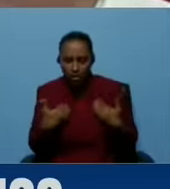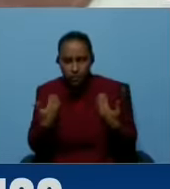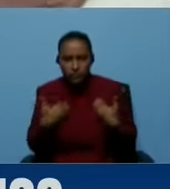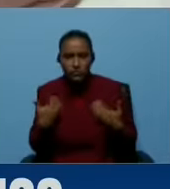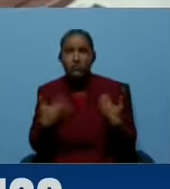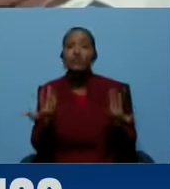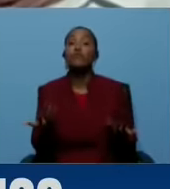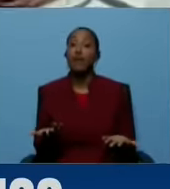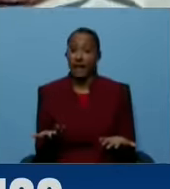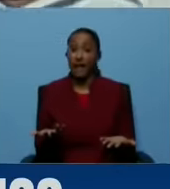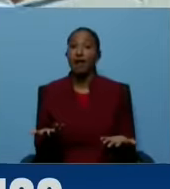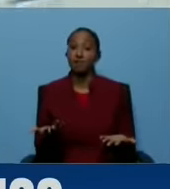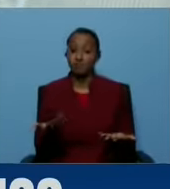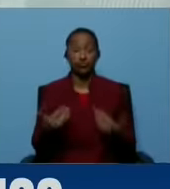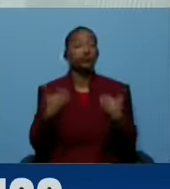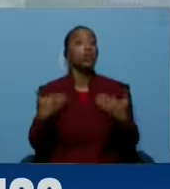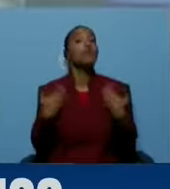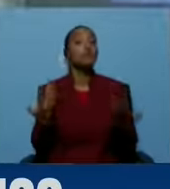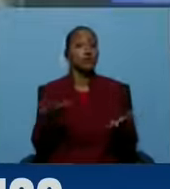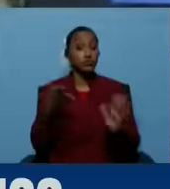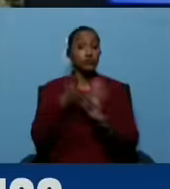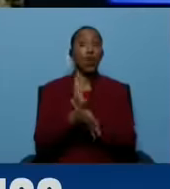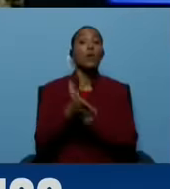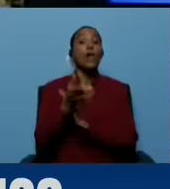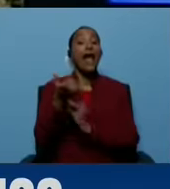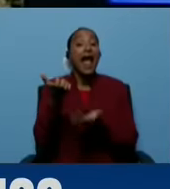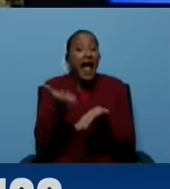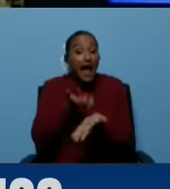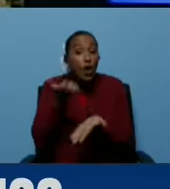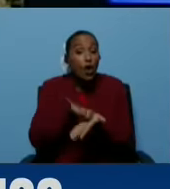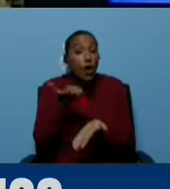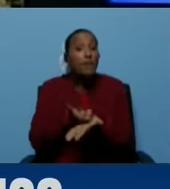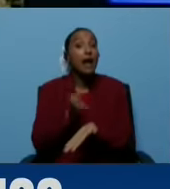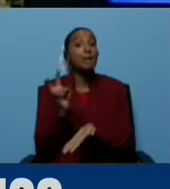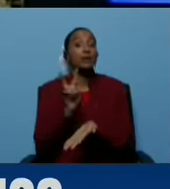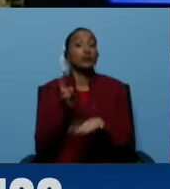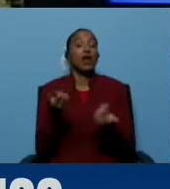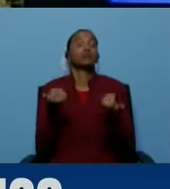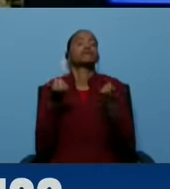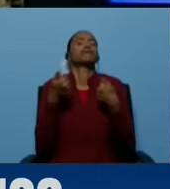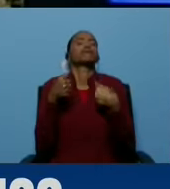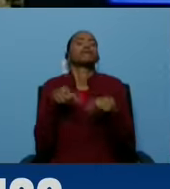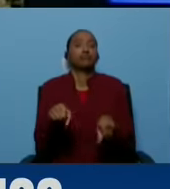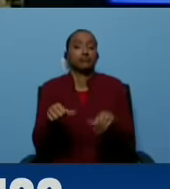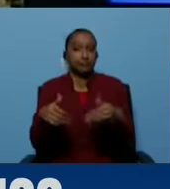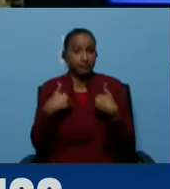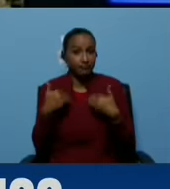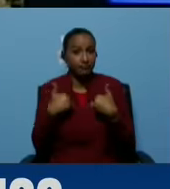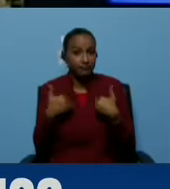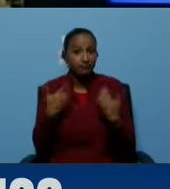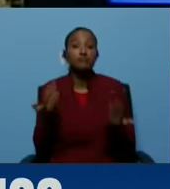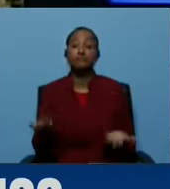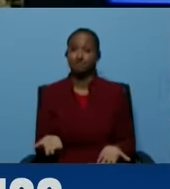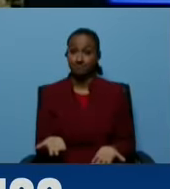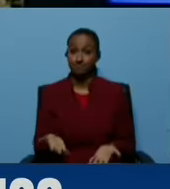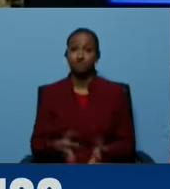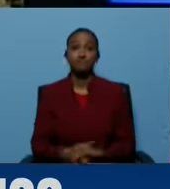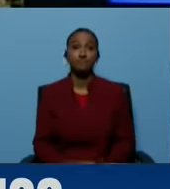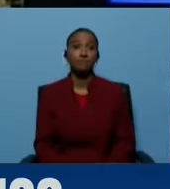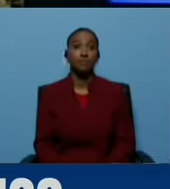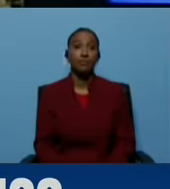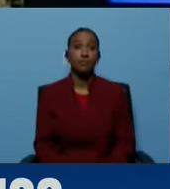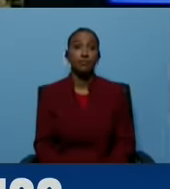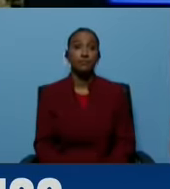Las heridas económicas contra el cuerpo nacional en Venezuela. Y